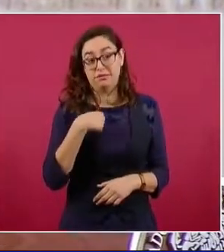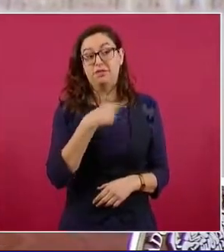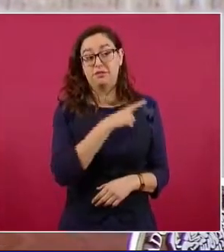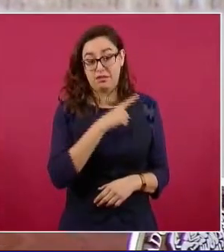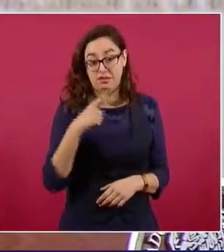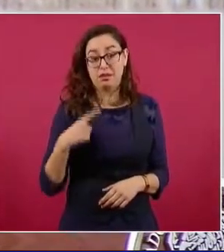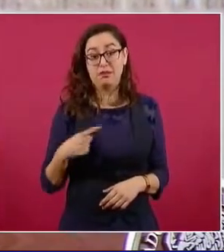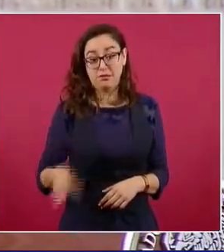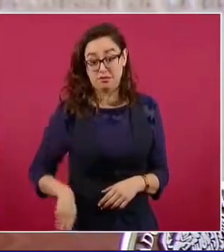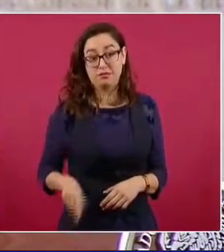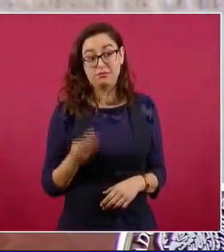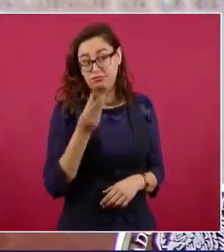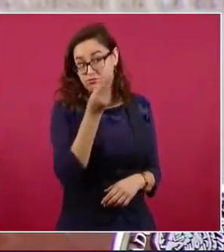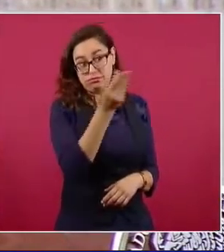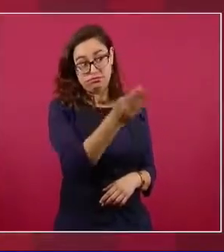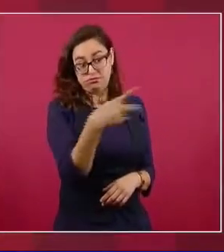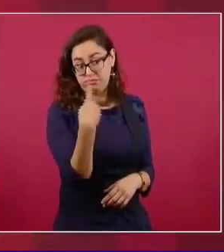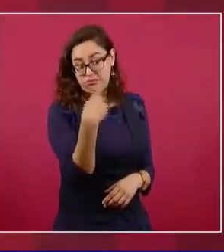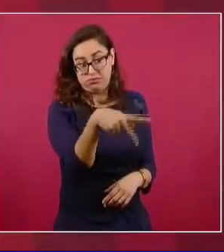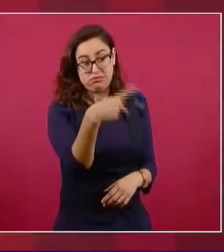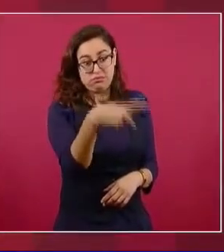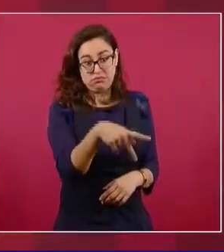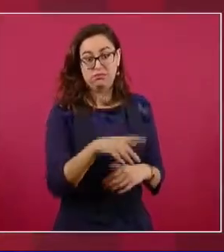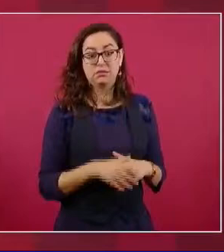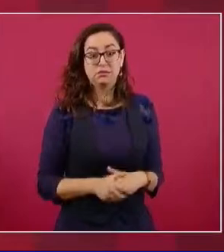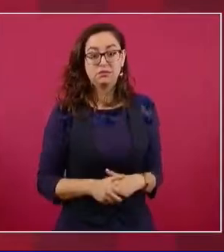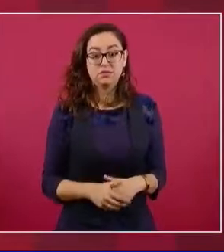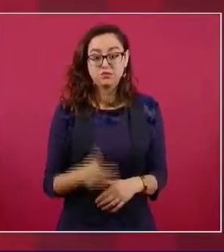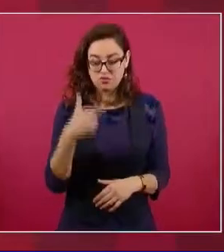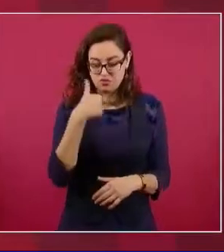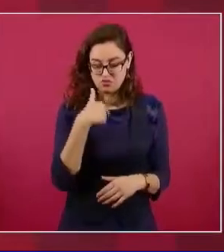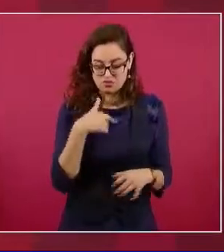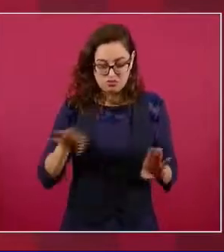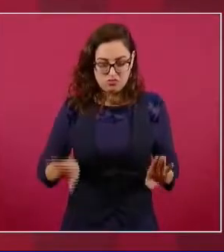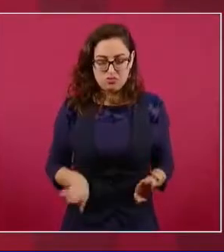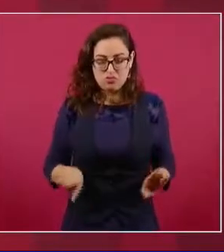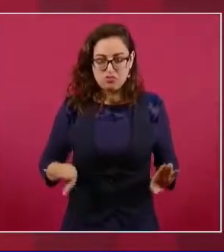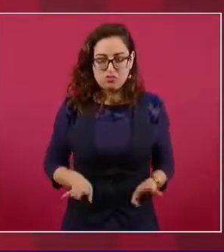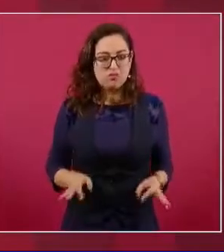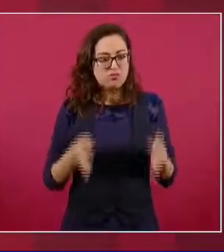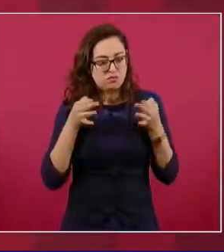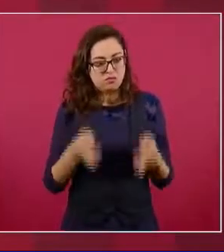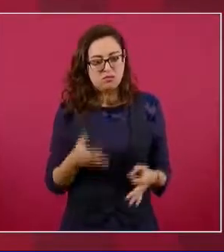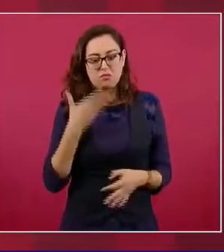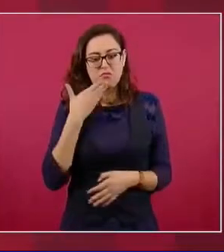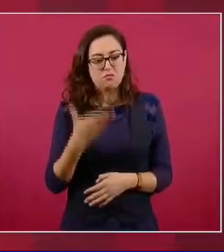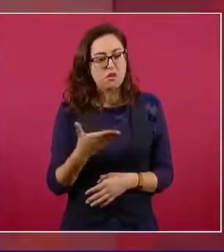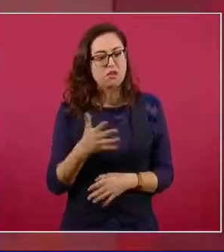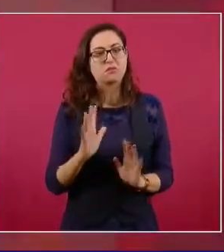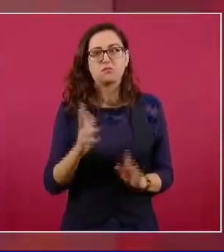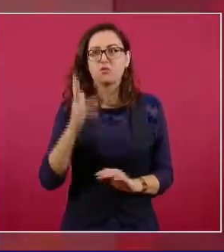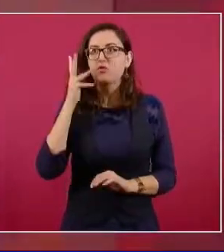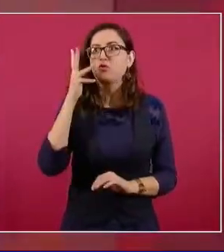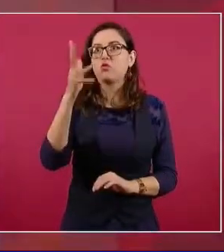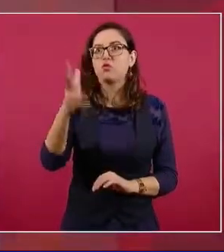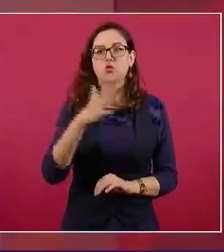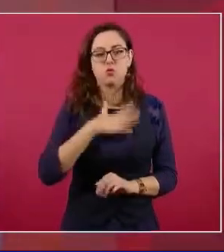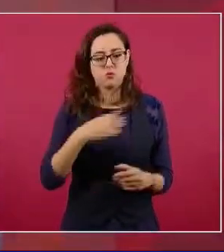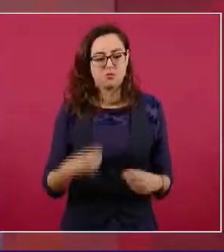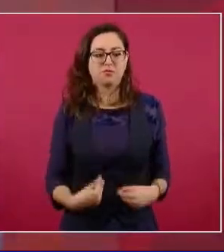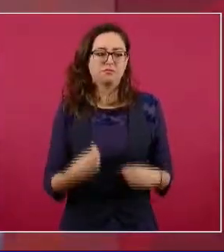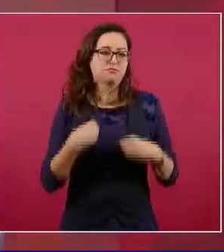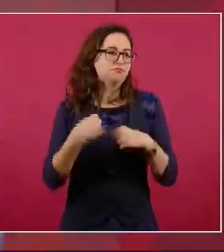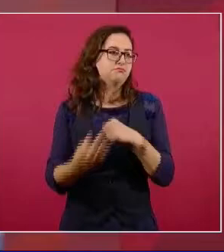a mí me han enseñado de que si yo actúo así, voy a tener siempre